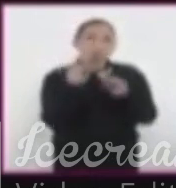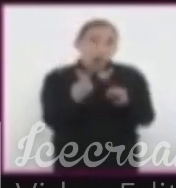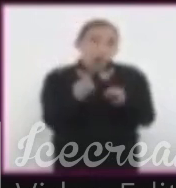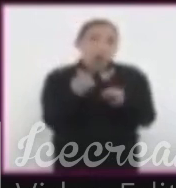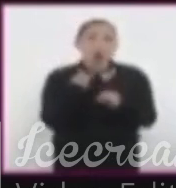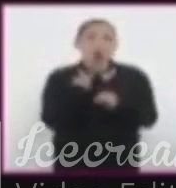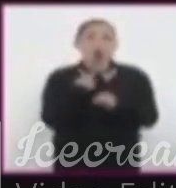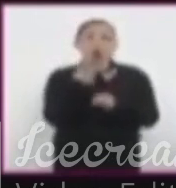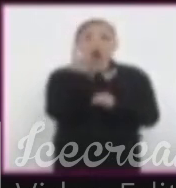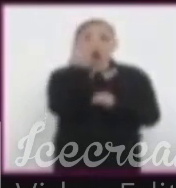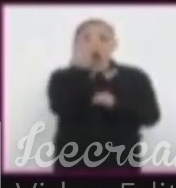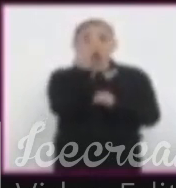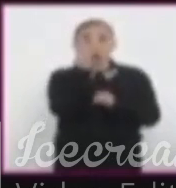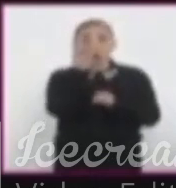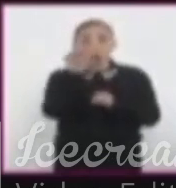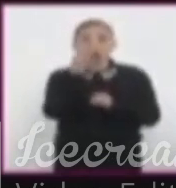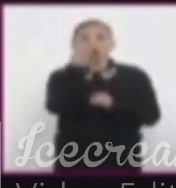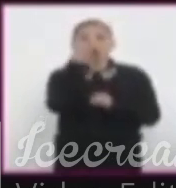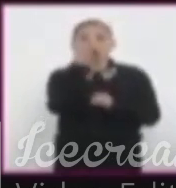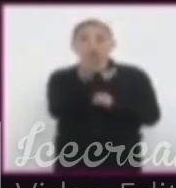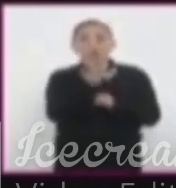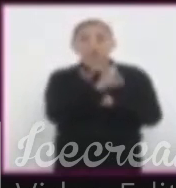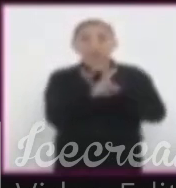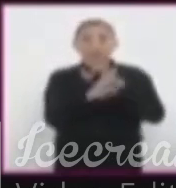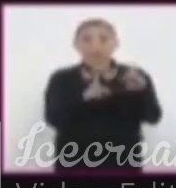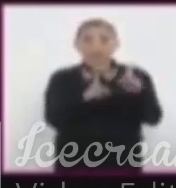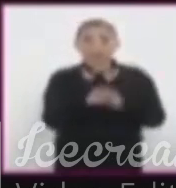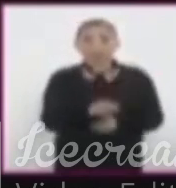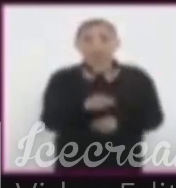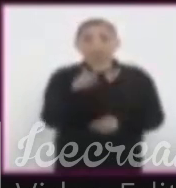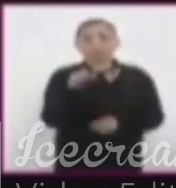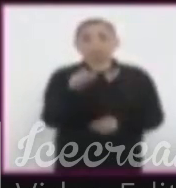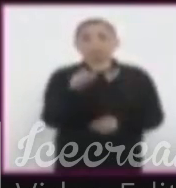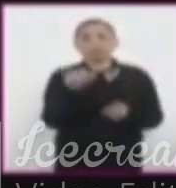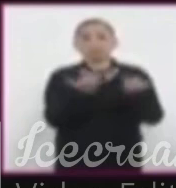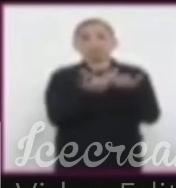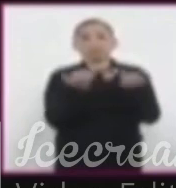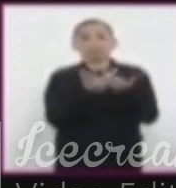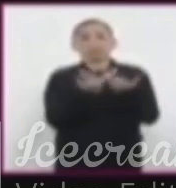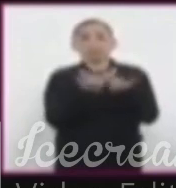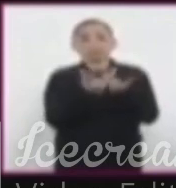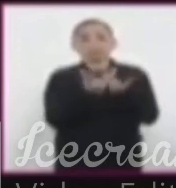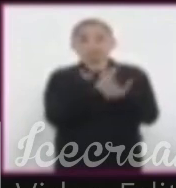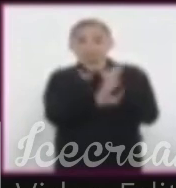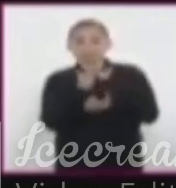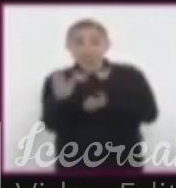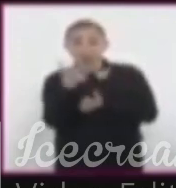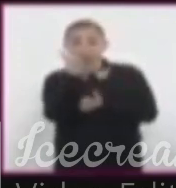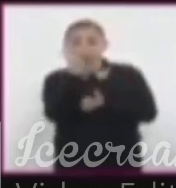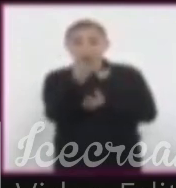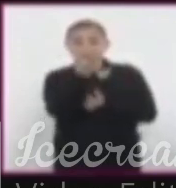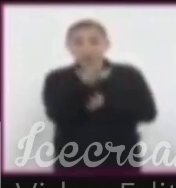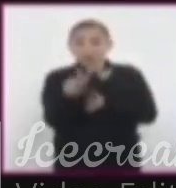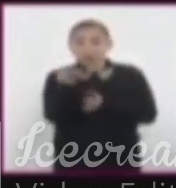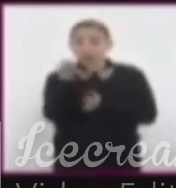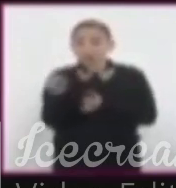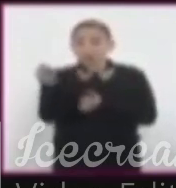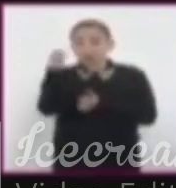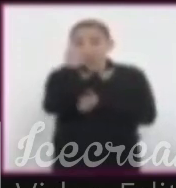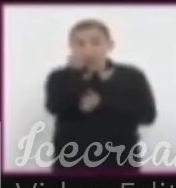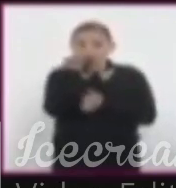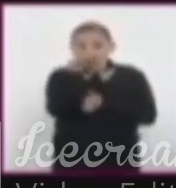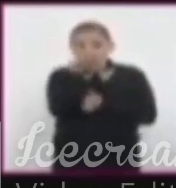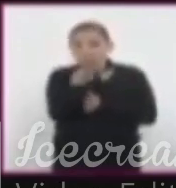mover el punto decimal 2 lugares a la derecha. Así es que esto es igual, moviendo el punto decimal 2 lugares a la derecha. Esto